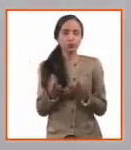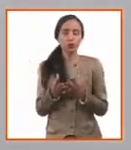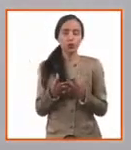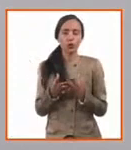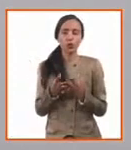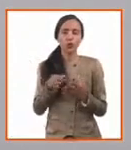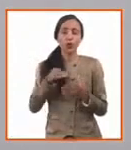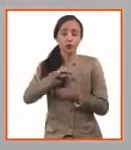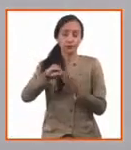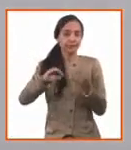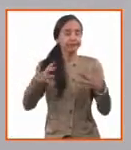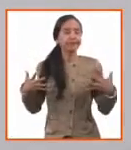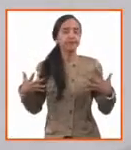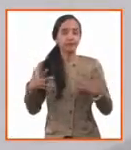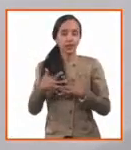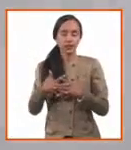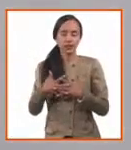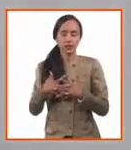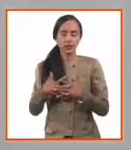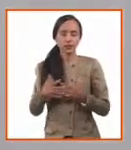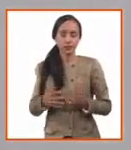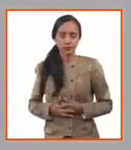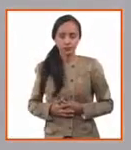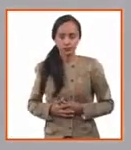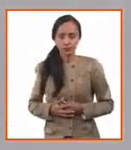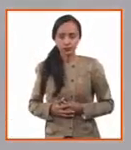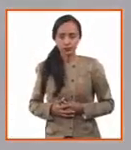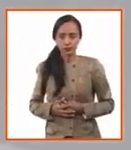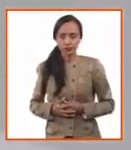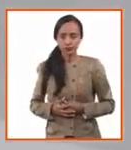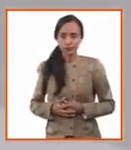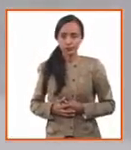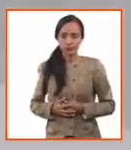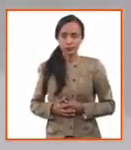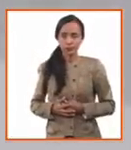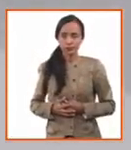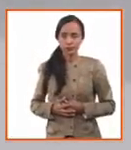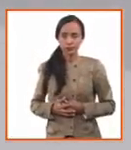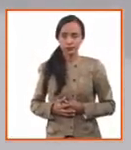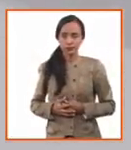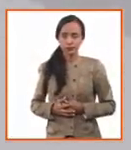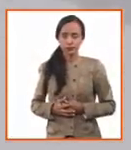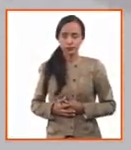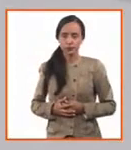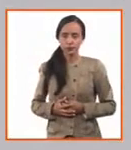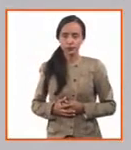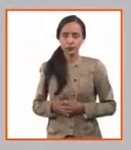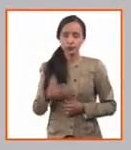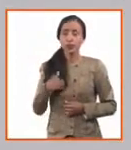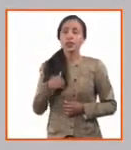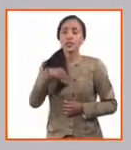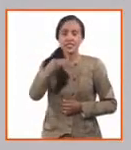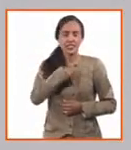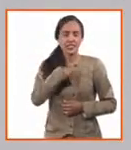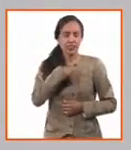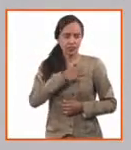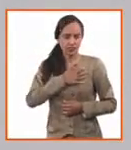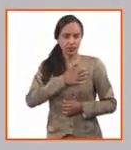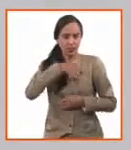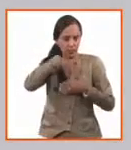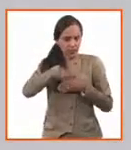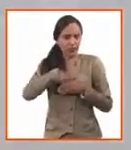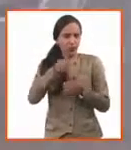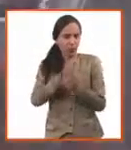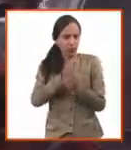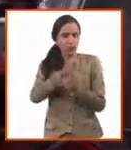que usted mencionaba anteriormente, ¿no? Luis Emilio decía sentirse parte de la clase trabajadora, o sea,